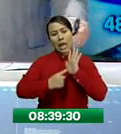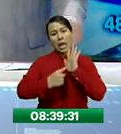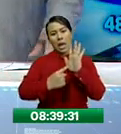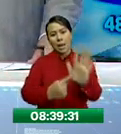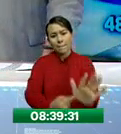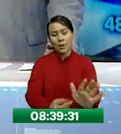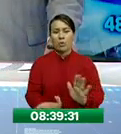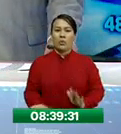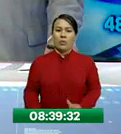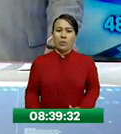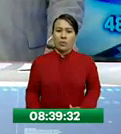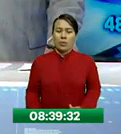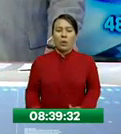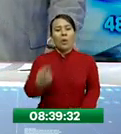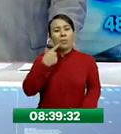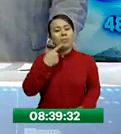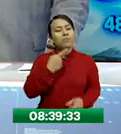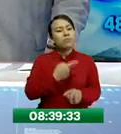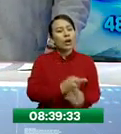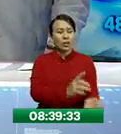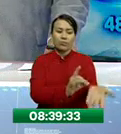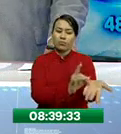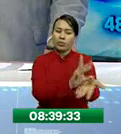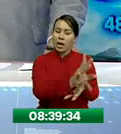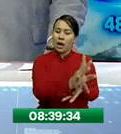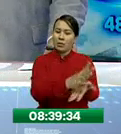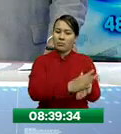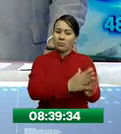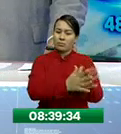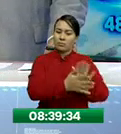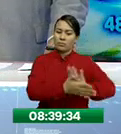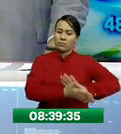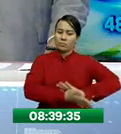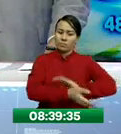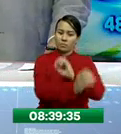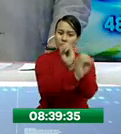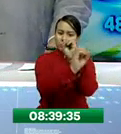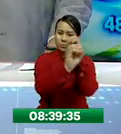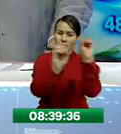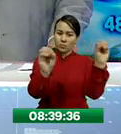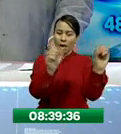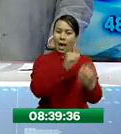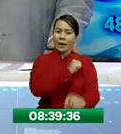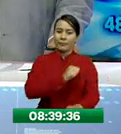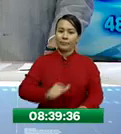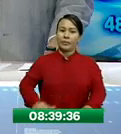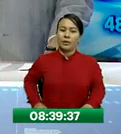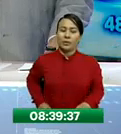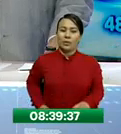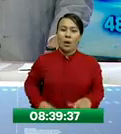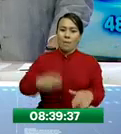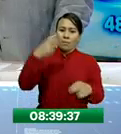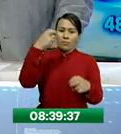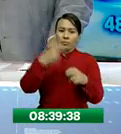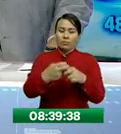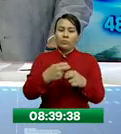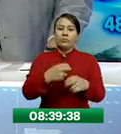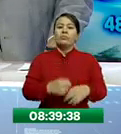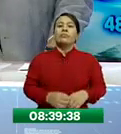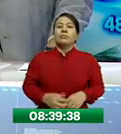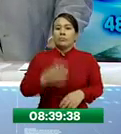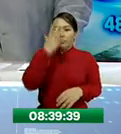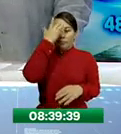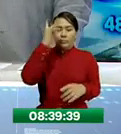Entonces, la separación es nada con relación a cómo deben ser sancionados de acuerdo a la